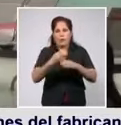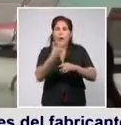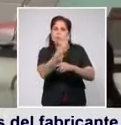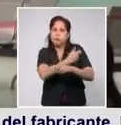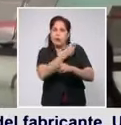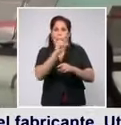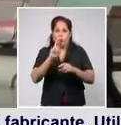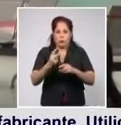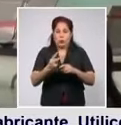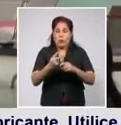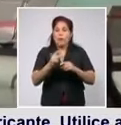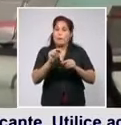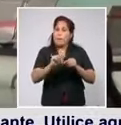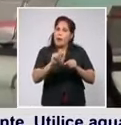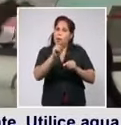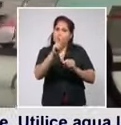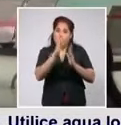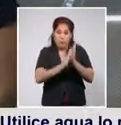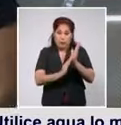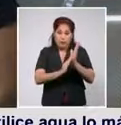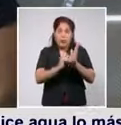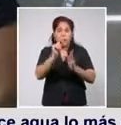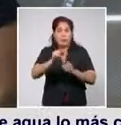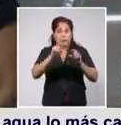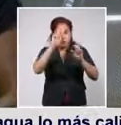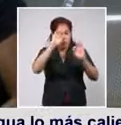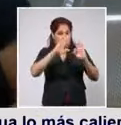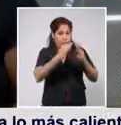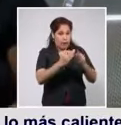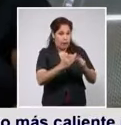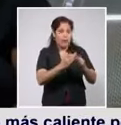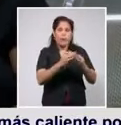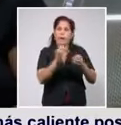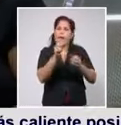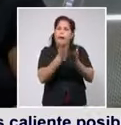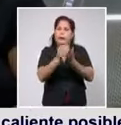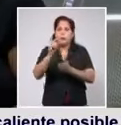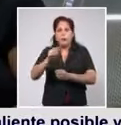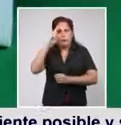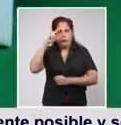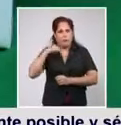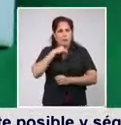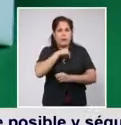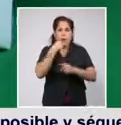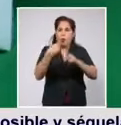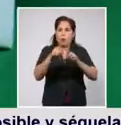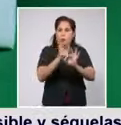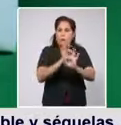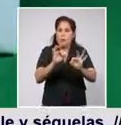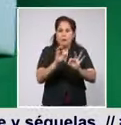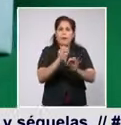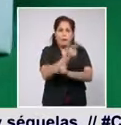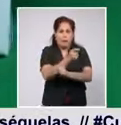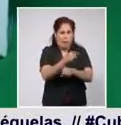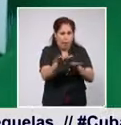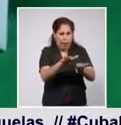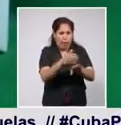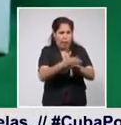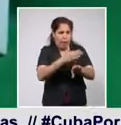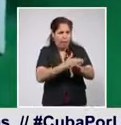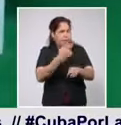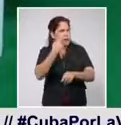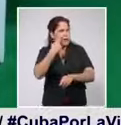periodo y hasta cerca de los 2 meses, las áreas de salud, estudiantes de medicina y otros especialistas capacitados para ello verificarán